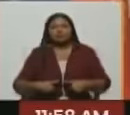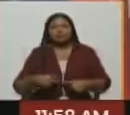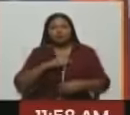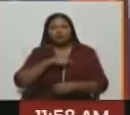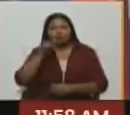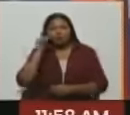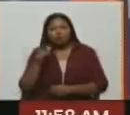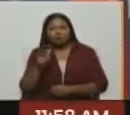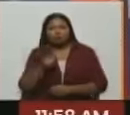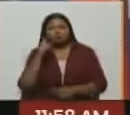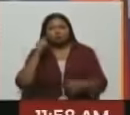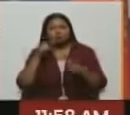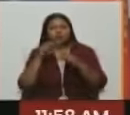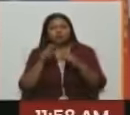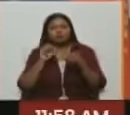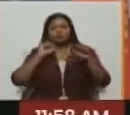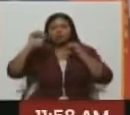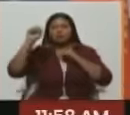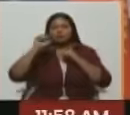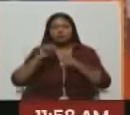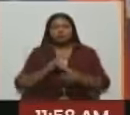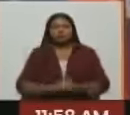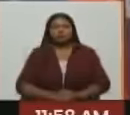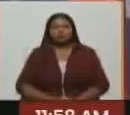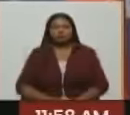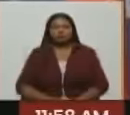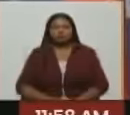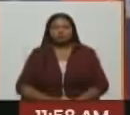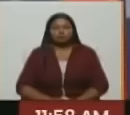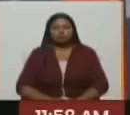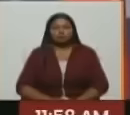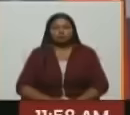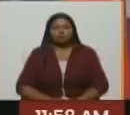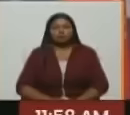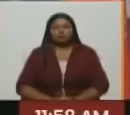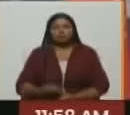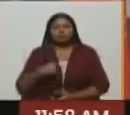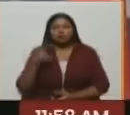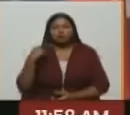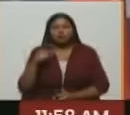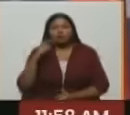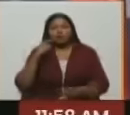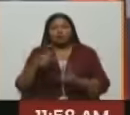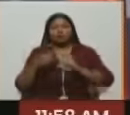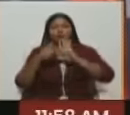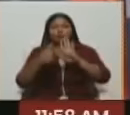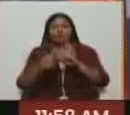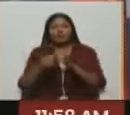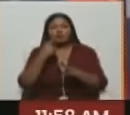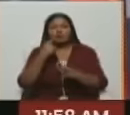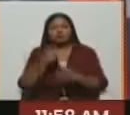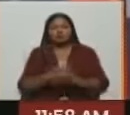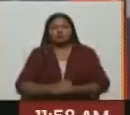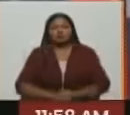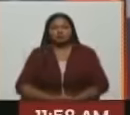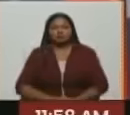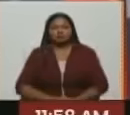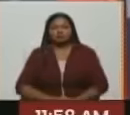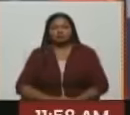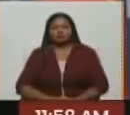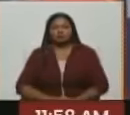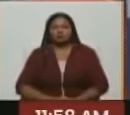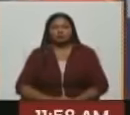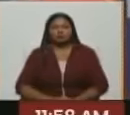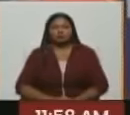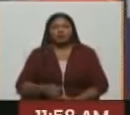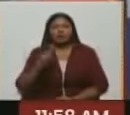pueblo ha sido heroico y digno, y por ello yo tengo que destacar y decir que el